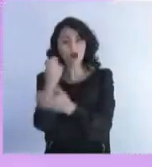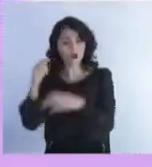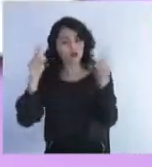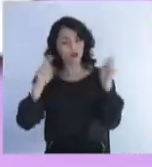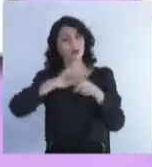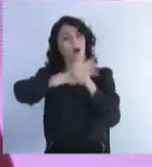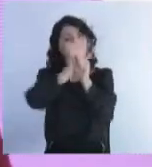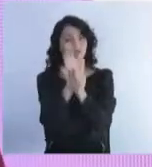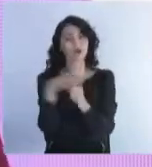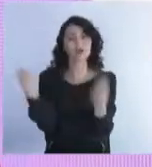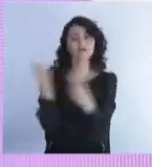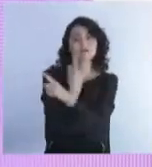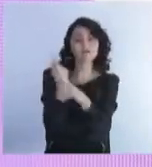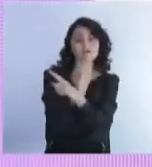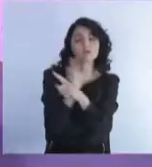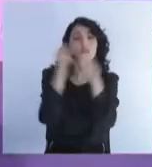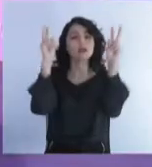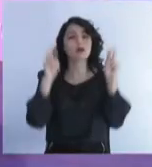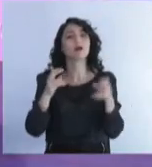el impacto de la salud mental.